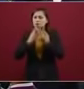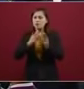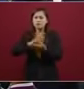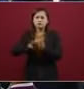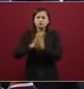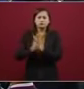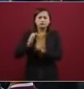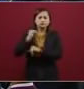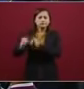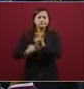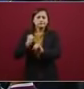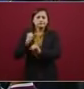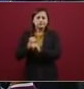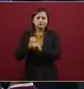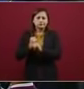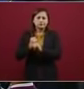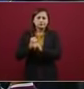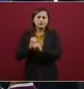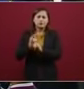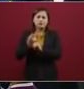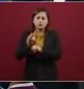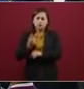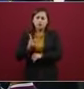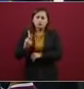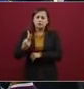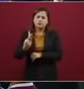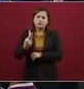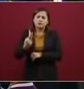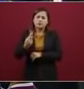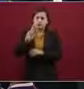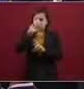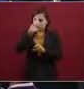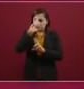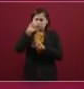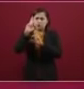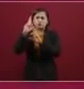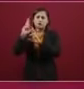internacional en un marco invariable de respeto a la